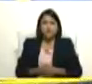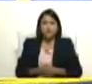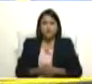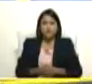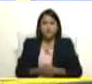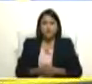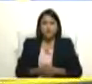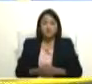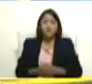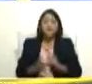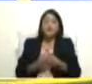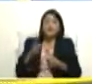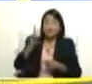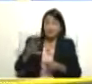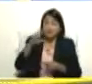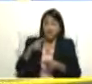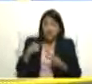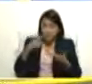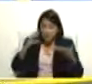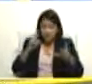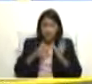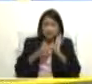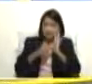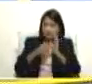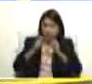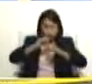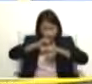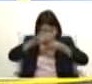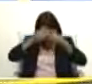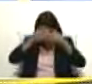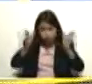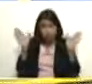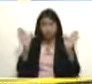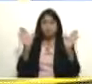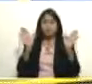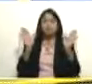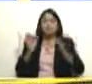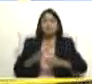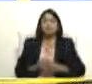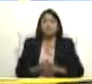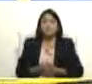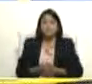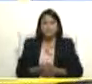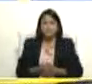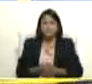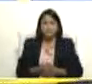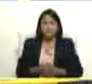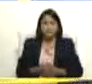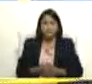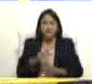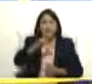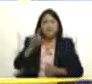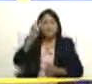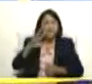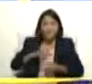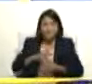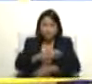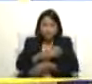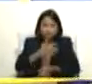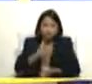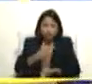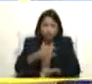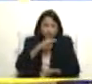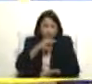Y Venezuela reaccionó. Y la indignación y la rabia popular se convirtió en camino